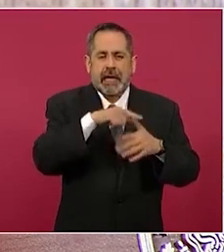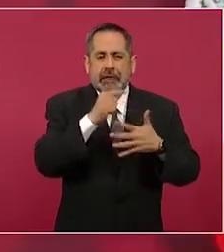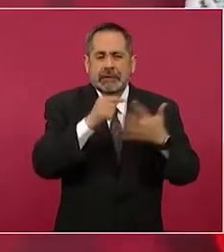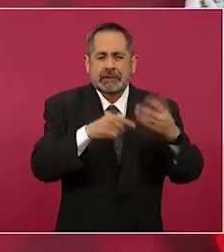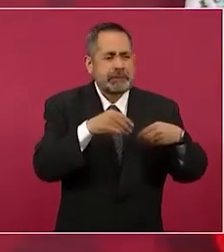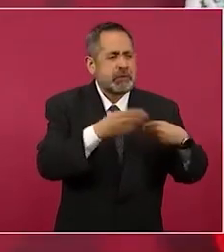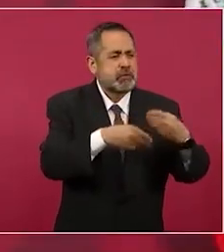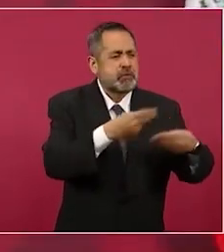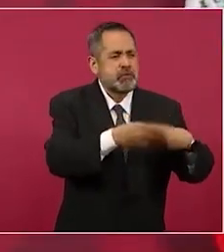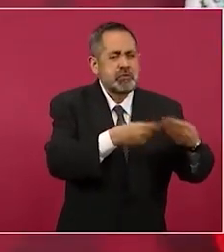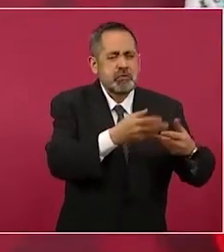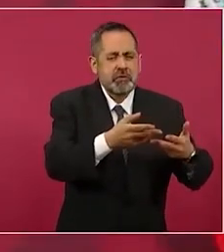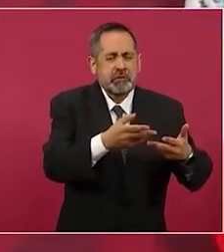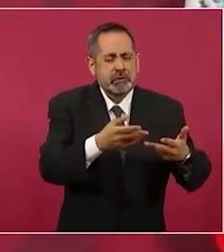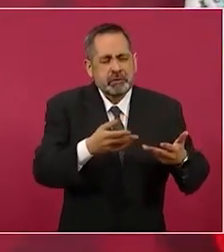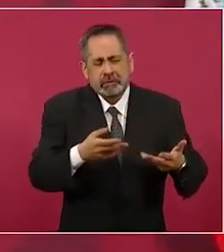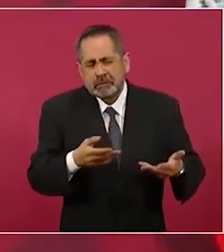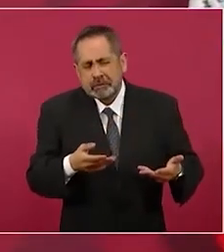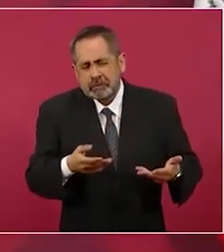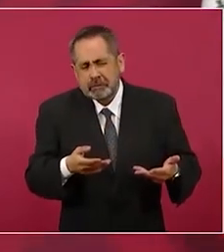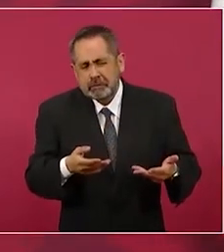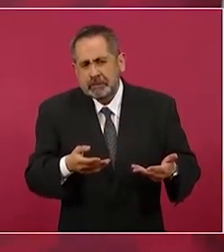Nada más quisiera saber